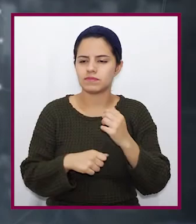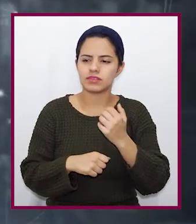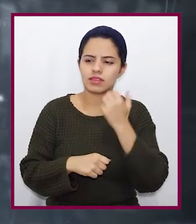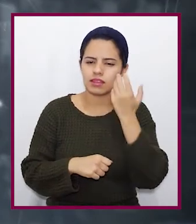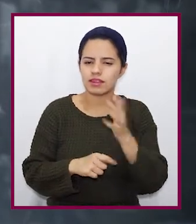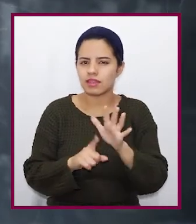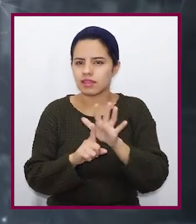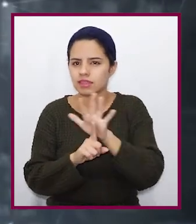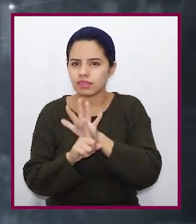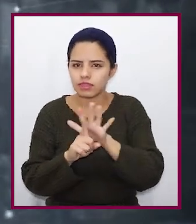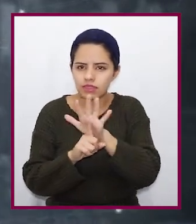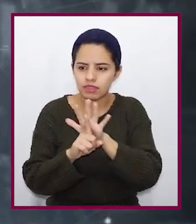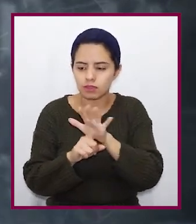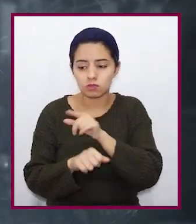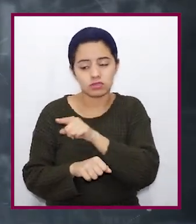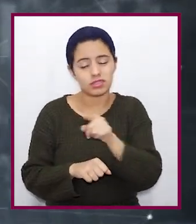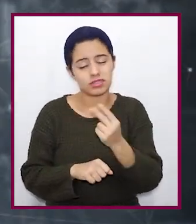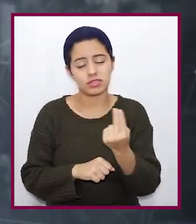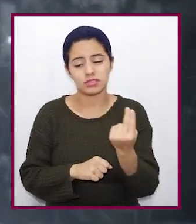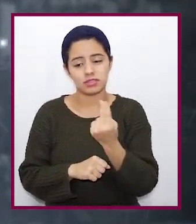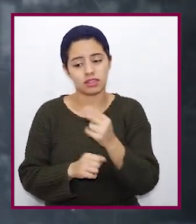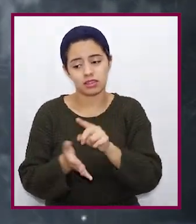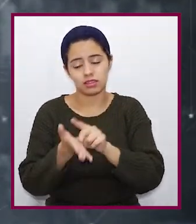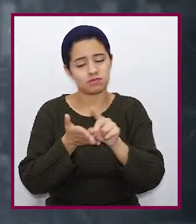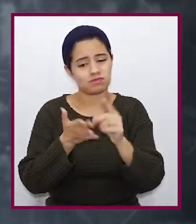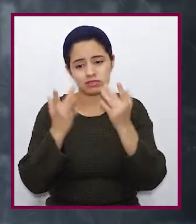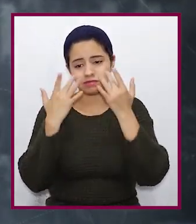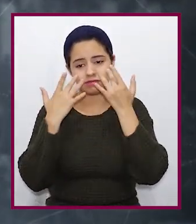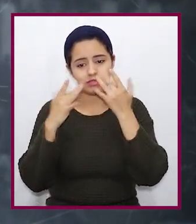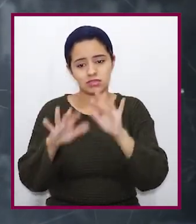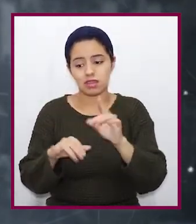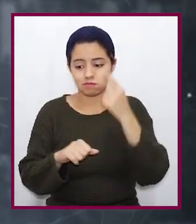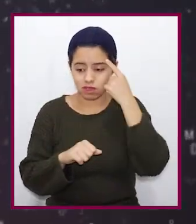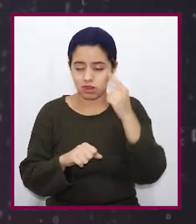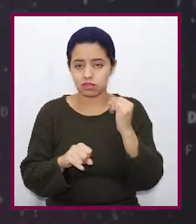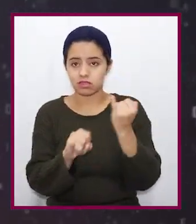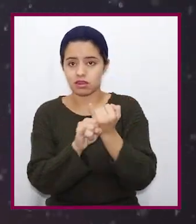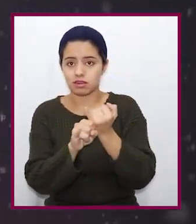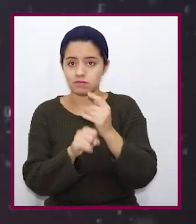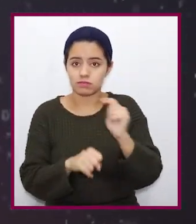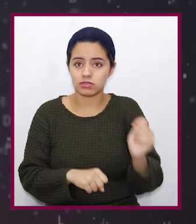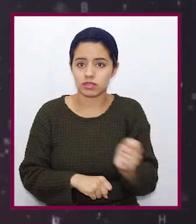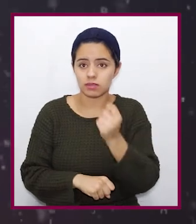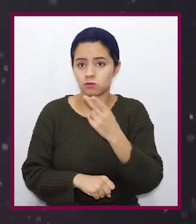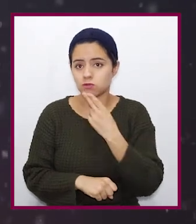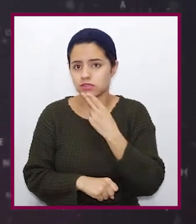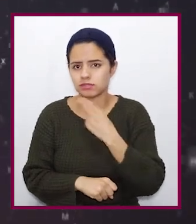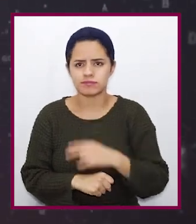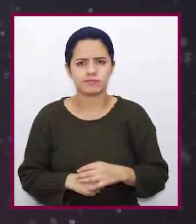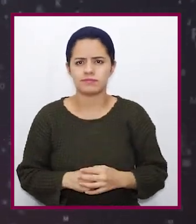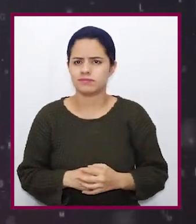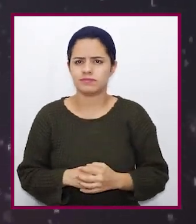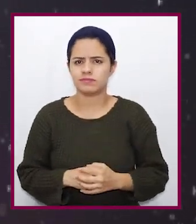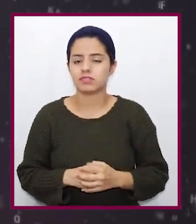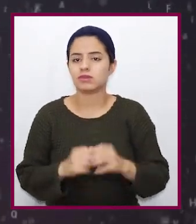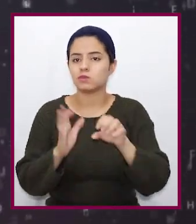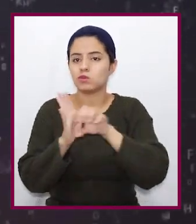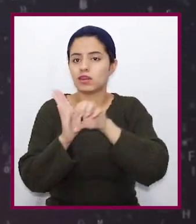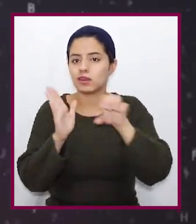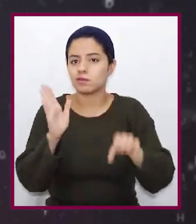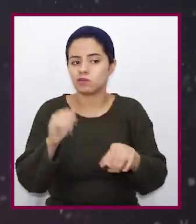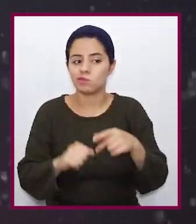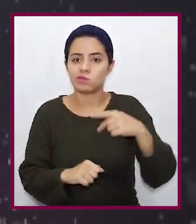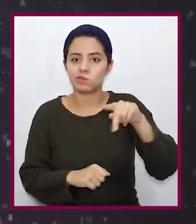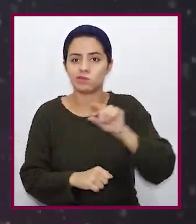de que tenemos que renunciar a ciertos derechos para poder disfrutar de estas tecnologías. Uno de ellos, el más común, es la privacidad.